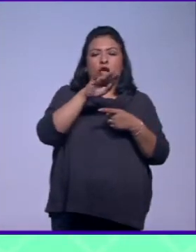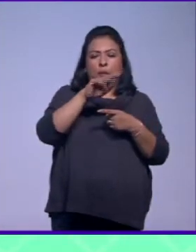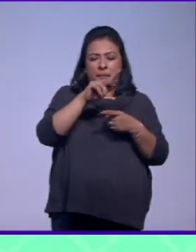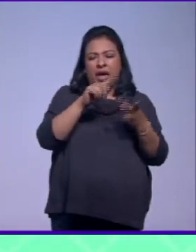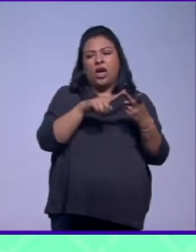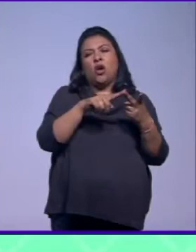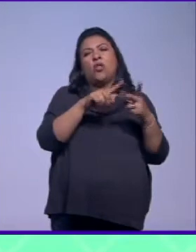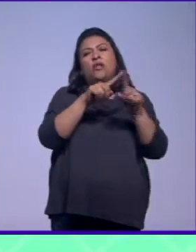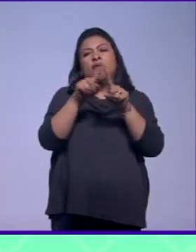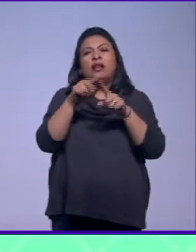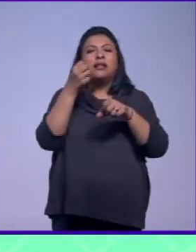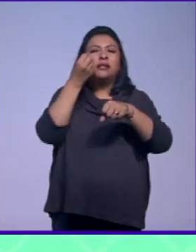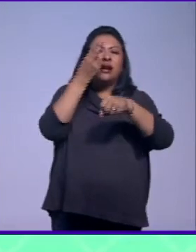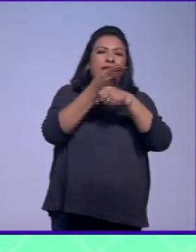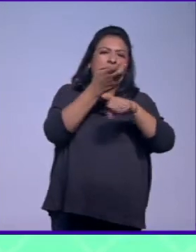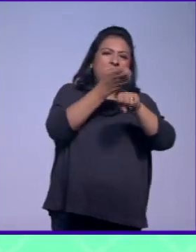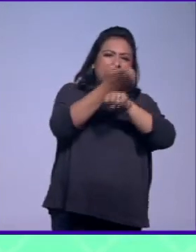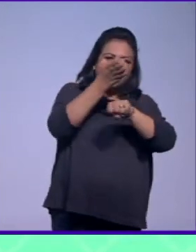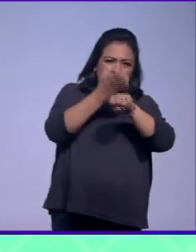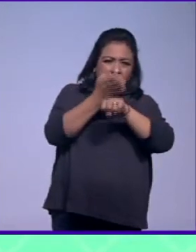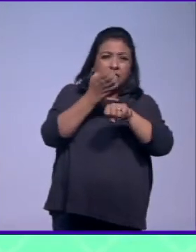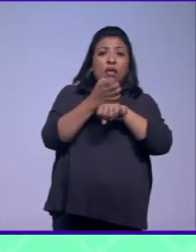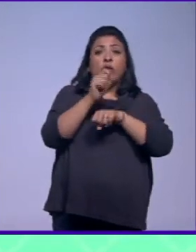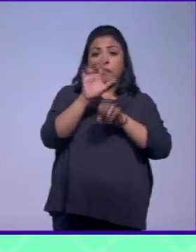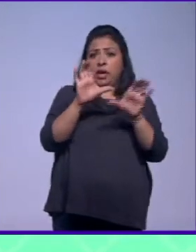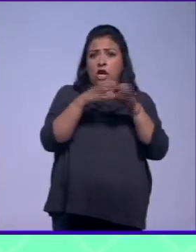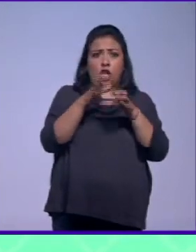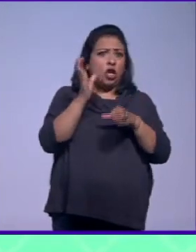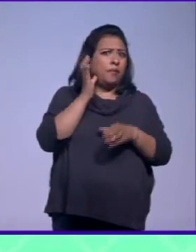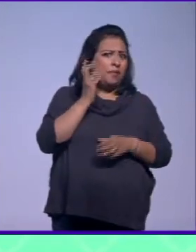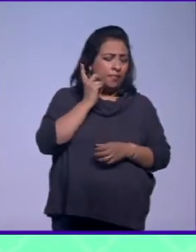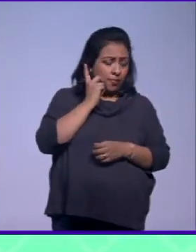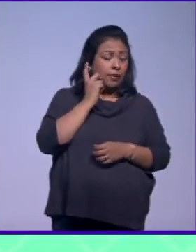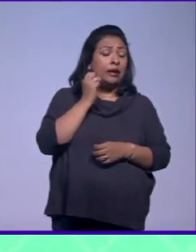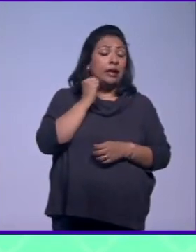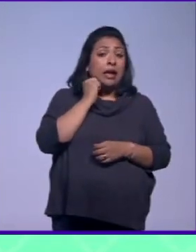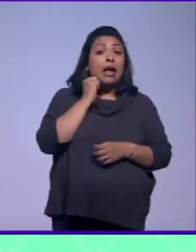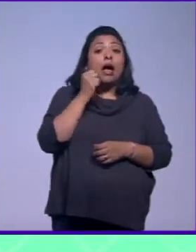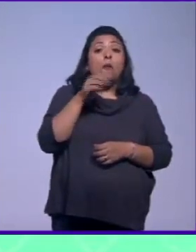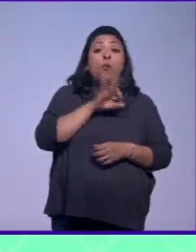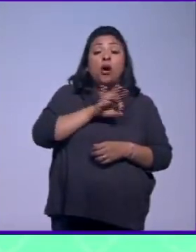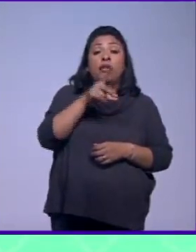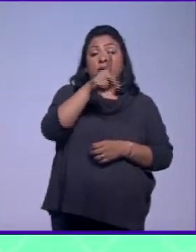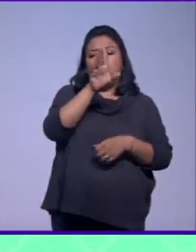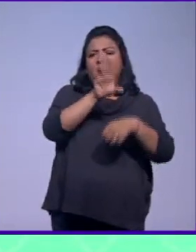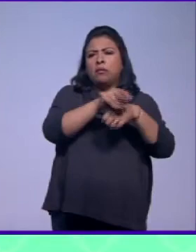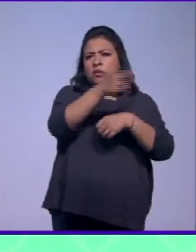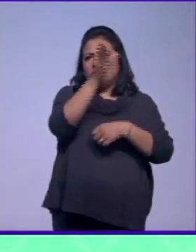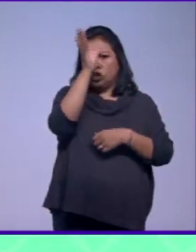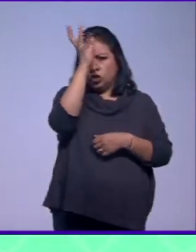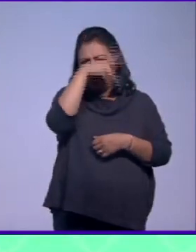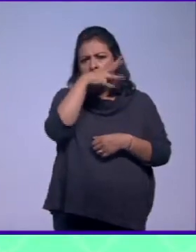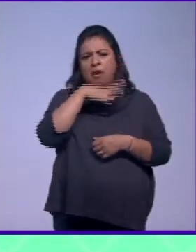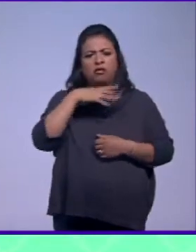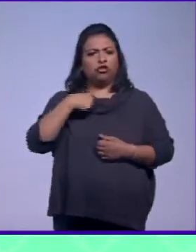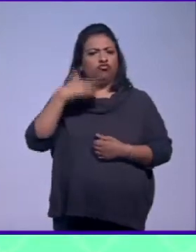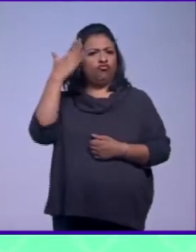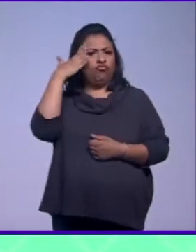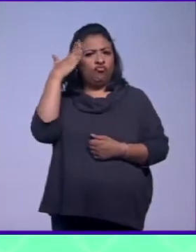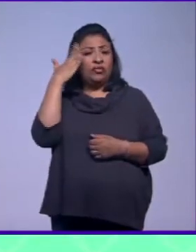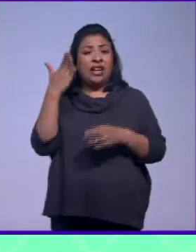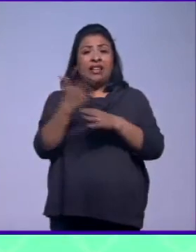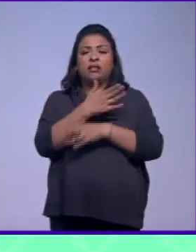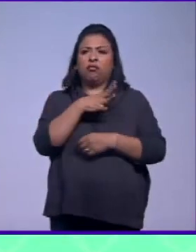lo que son las secretarías de estado incluso el propio congreso como ha permitido que trump tenga este liderazgo que al